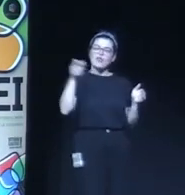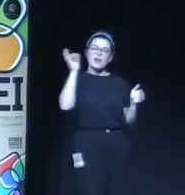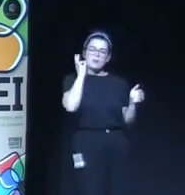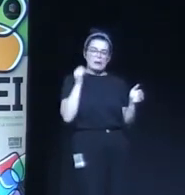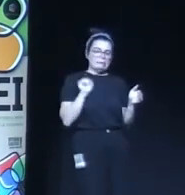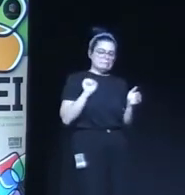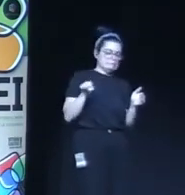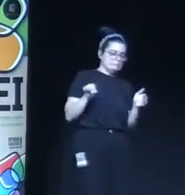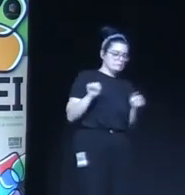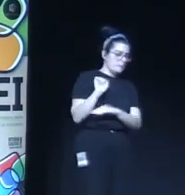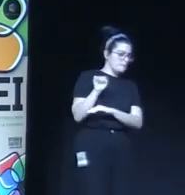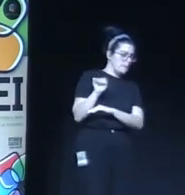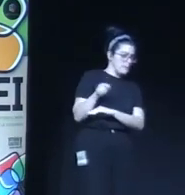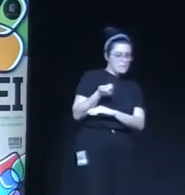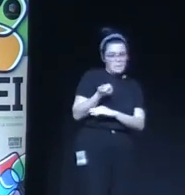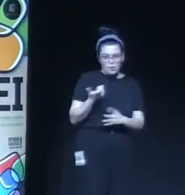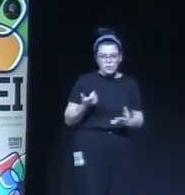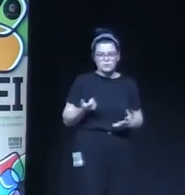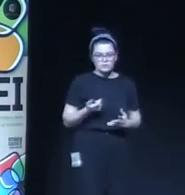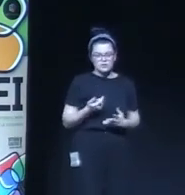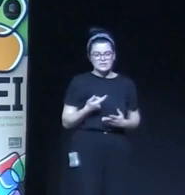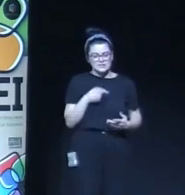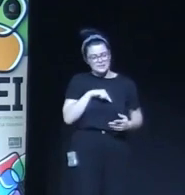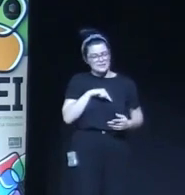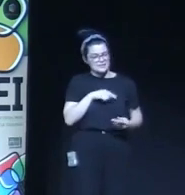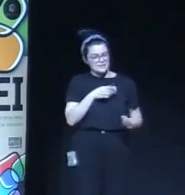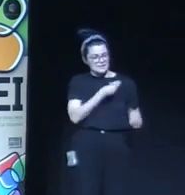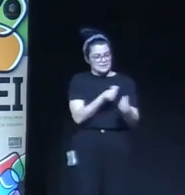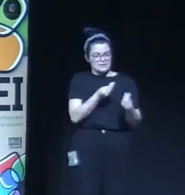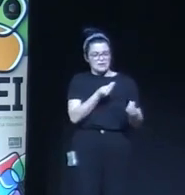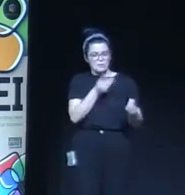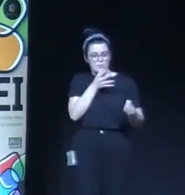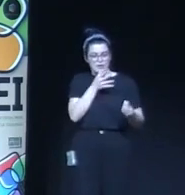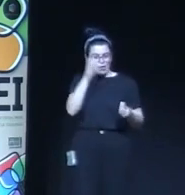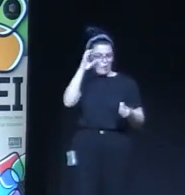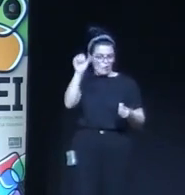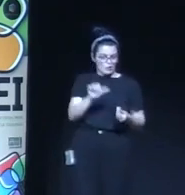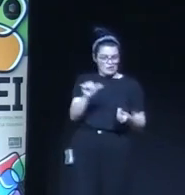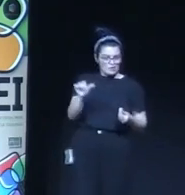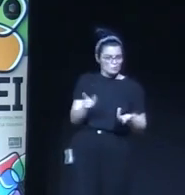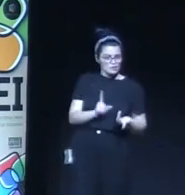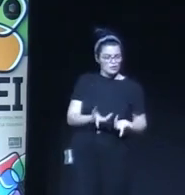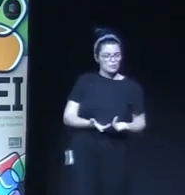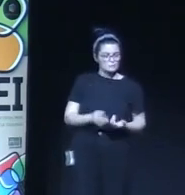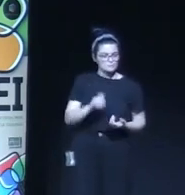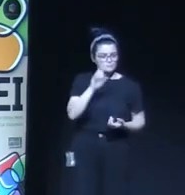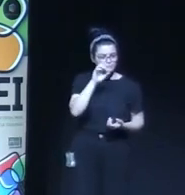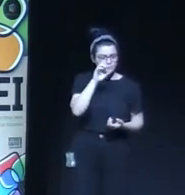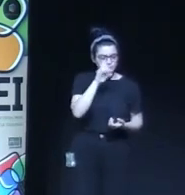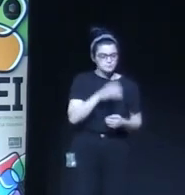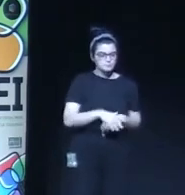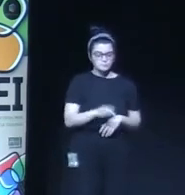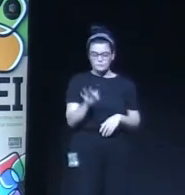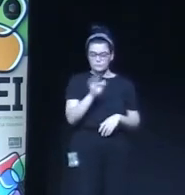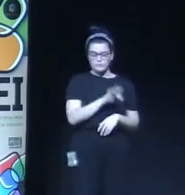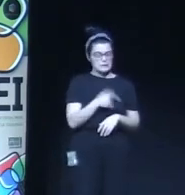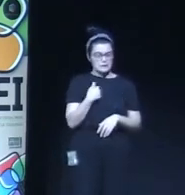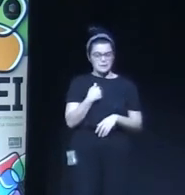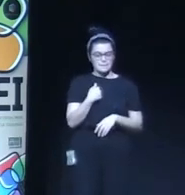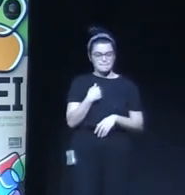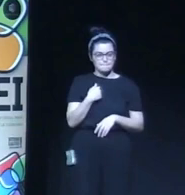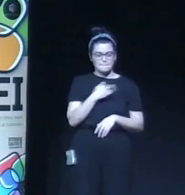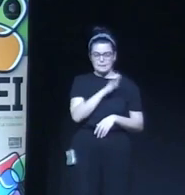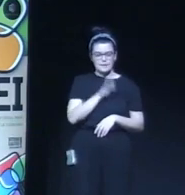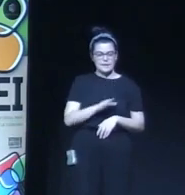mujeres, ¿no? Haciendo como un poco caso omiso. La sensación que daba es no les están escuchando, ¿no? Es que me parece genial. Es